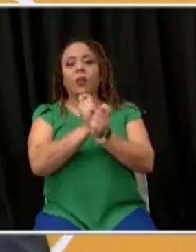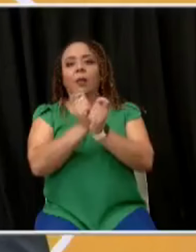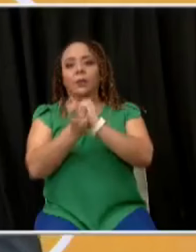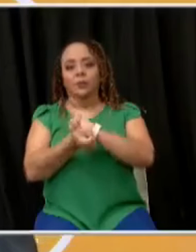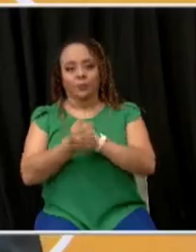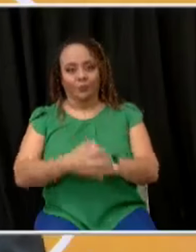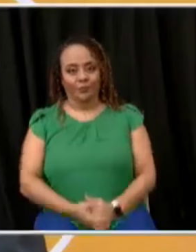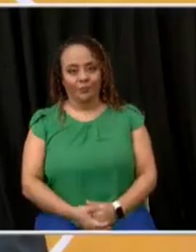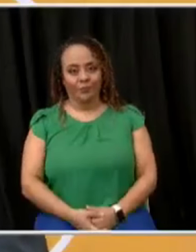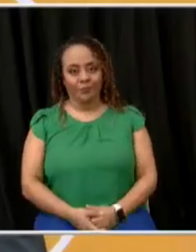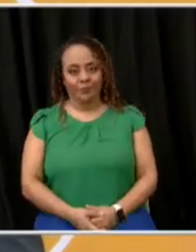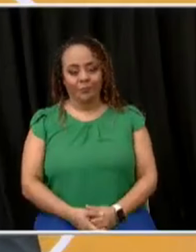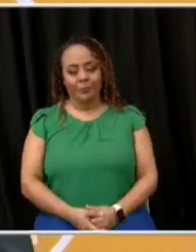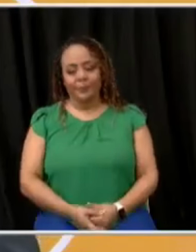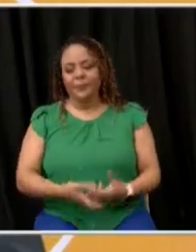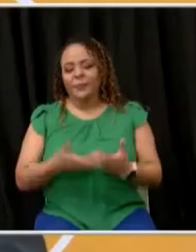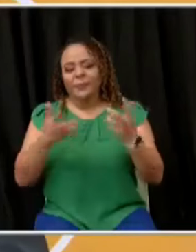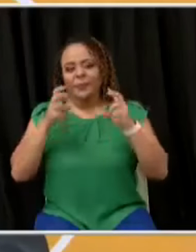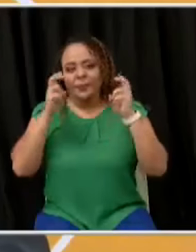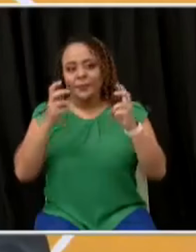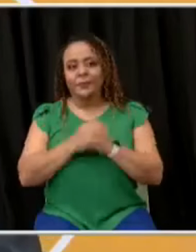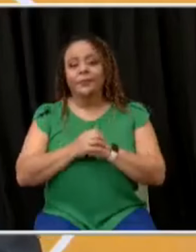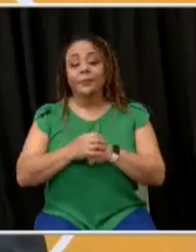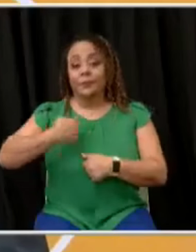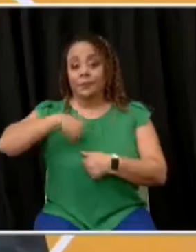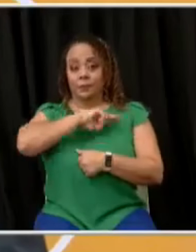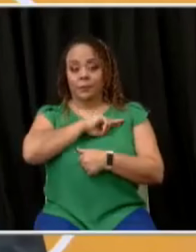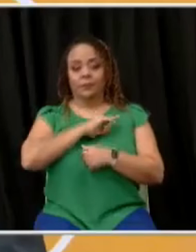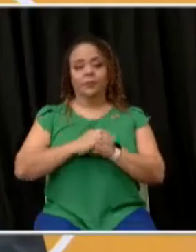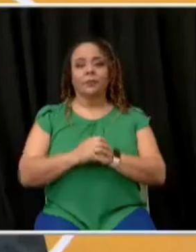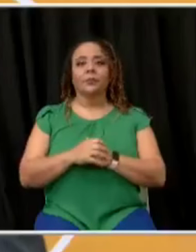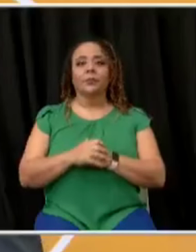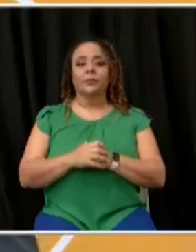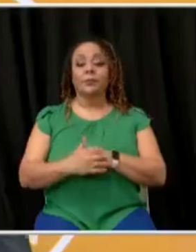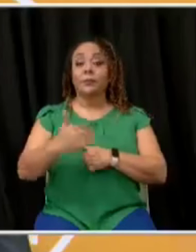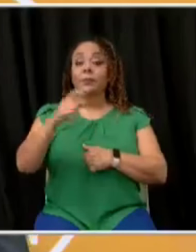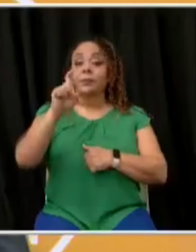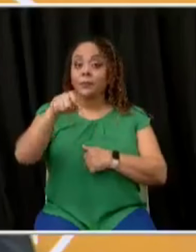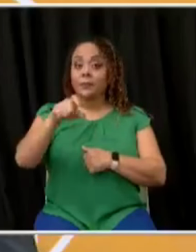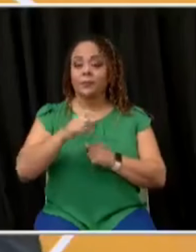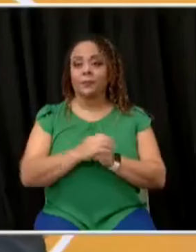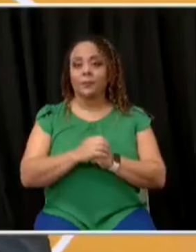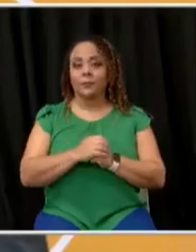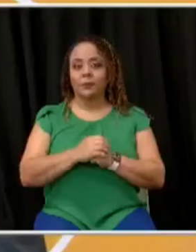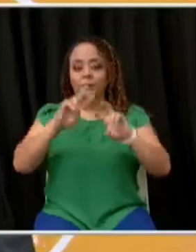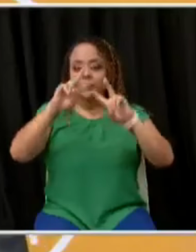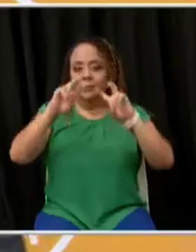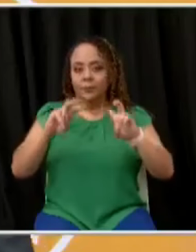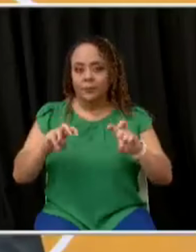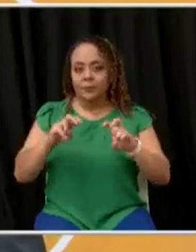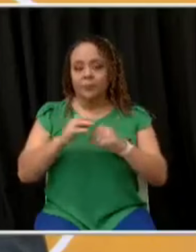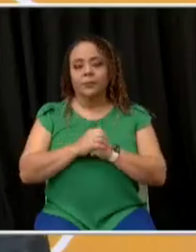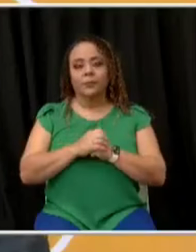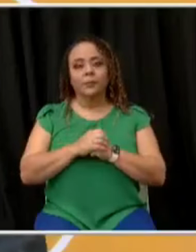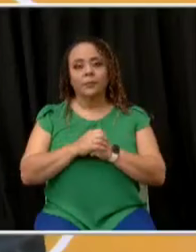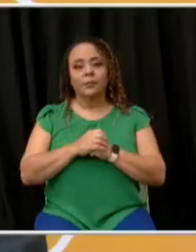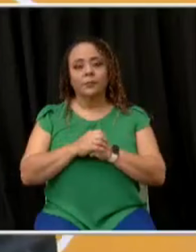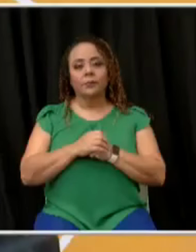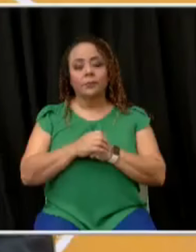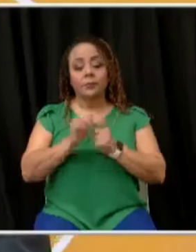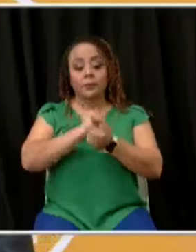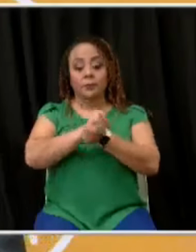Ron? Ajá. El asunto es que nosotros tenemos que valorar que por